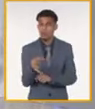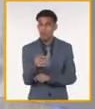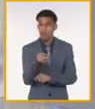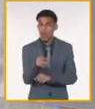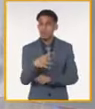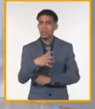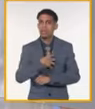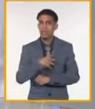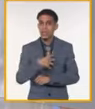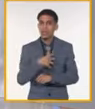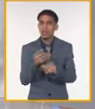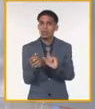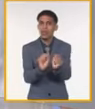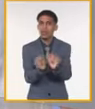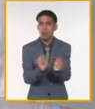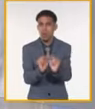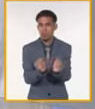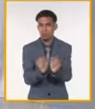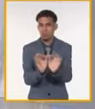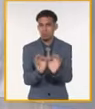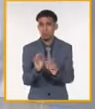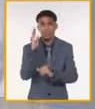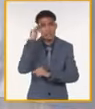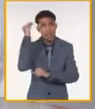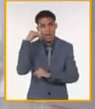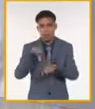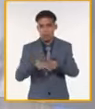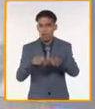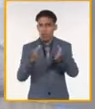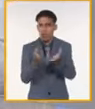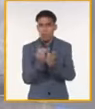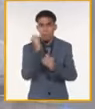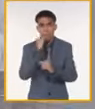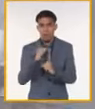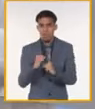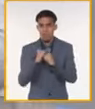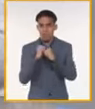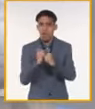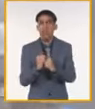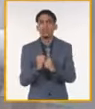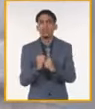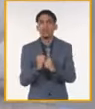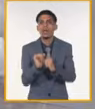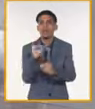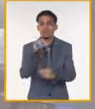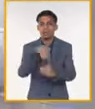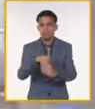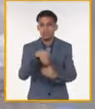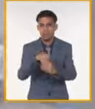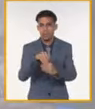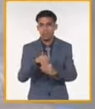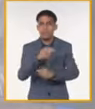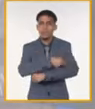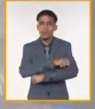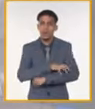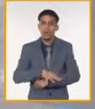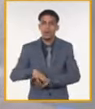tiene un un conocimiento más fuerte sobre los intereses de sus